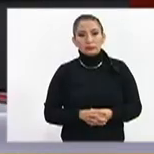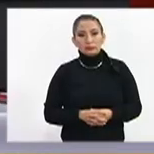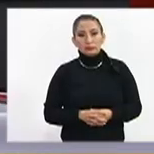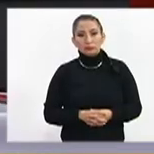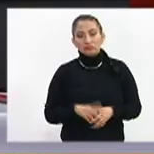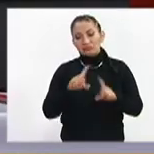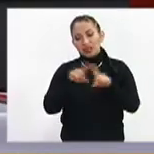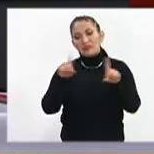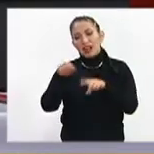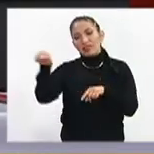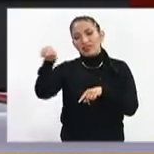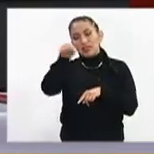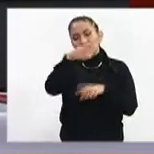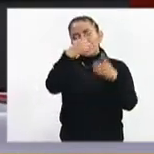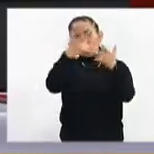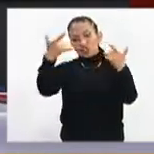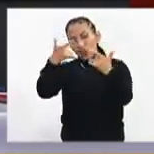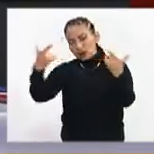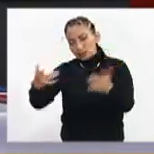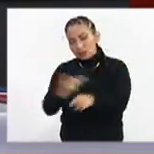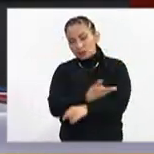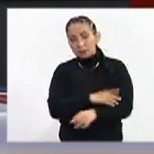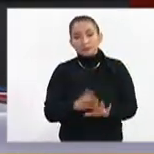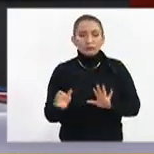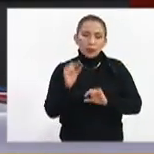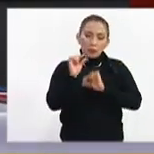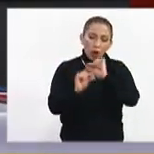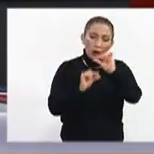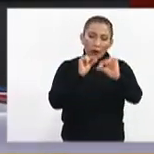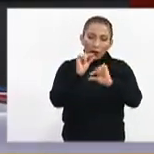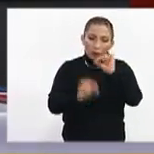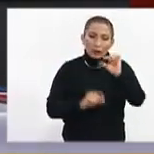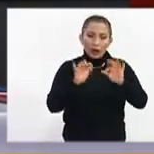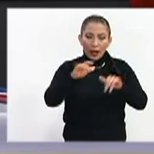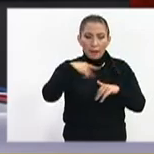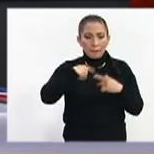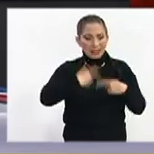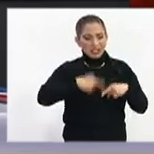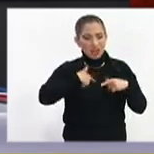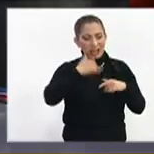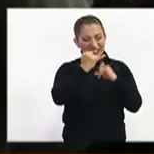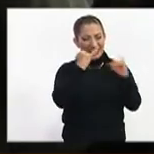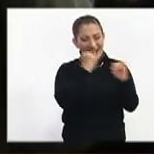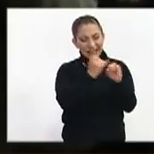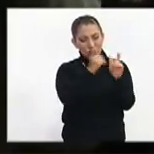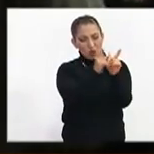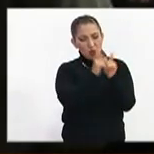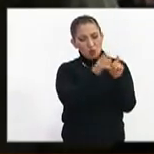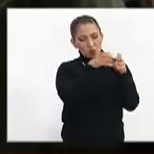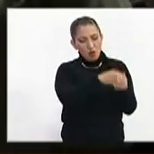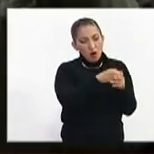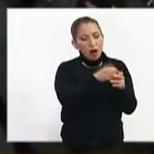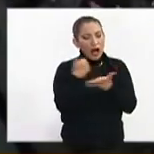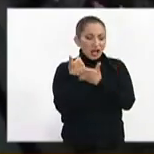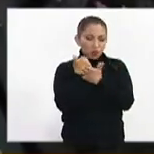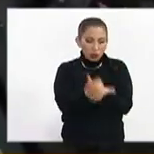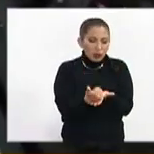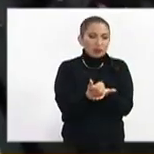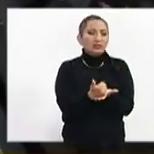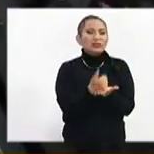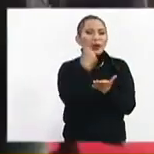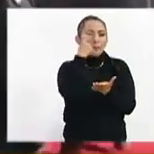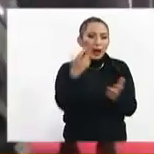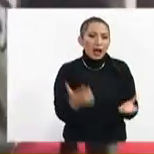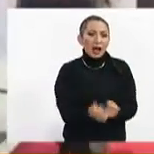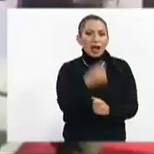Pues son distintas caras de esta catástrofe. Poco a poco se han despedido de México los brigadistas internacionales que colaboraron